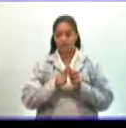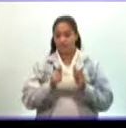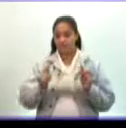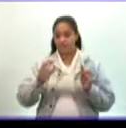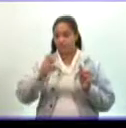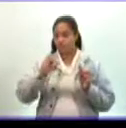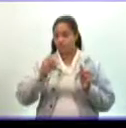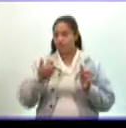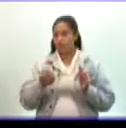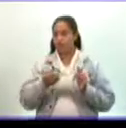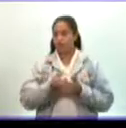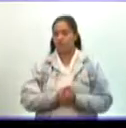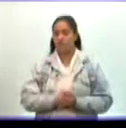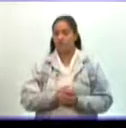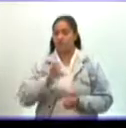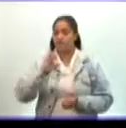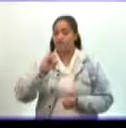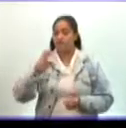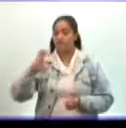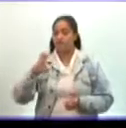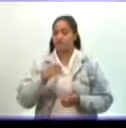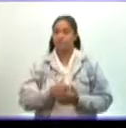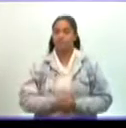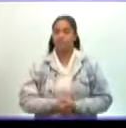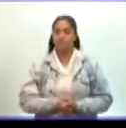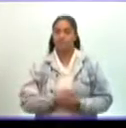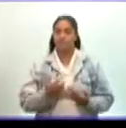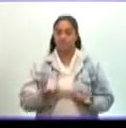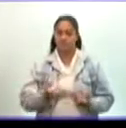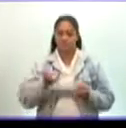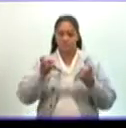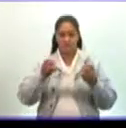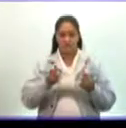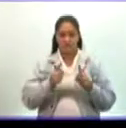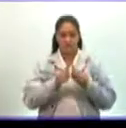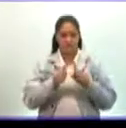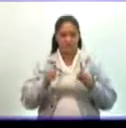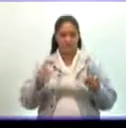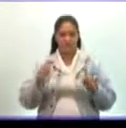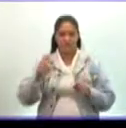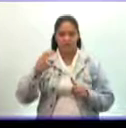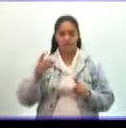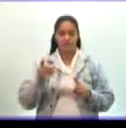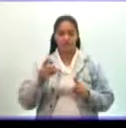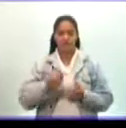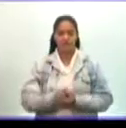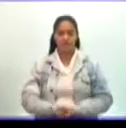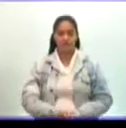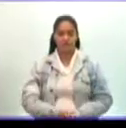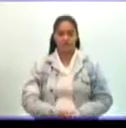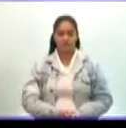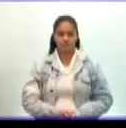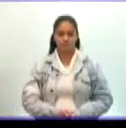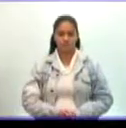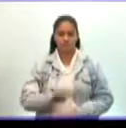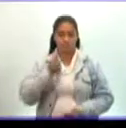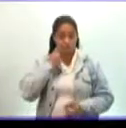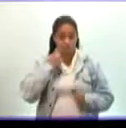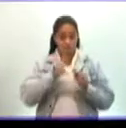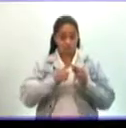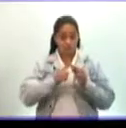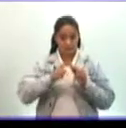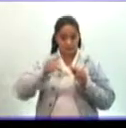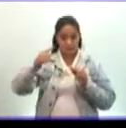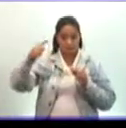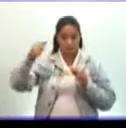del segmento OC. Pero vamos a calcular el segmento CD. Observa la posición del segmento